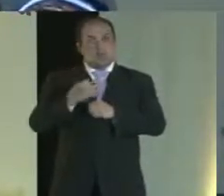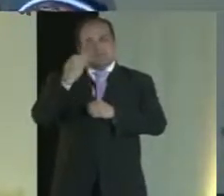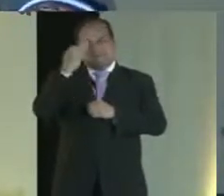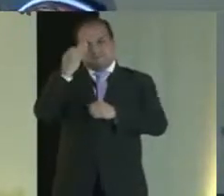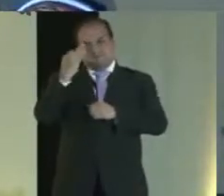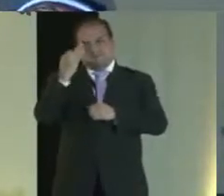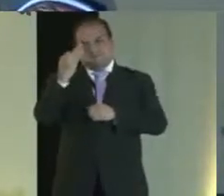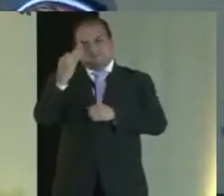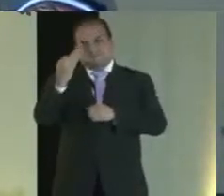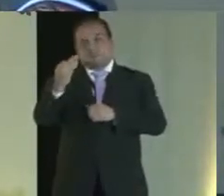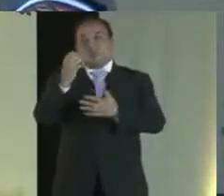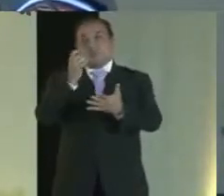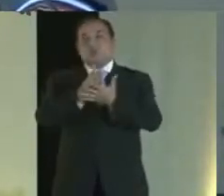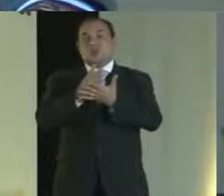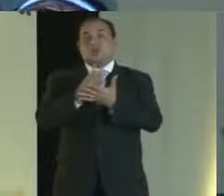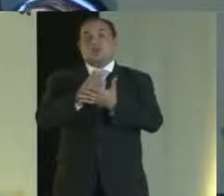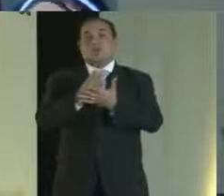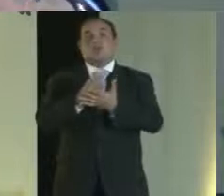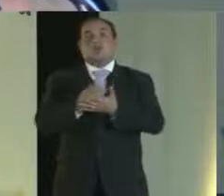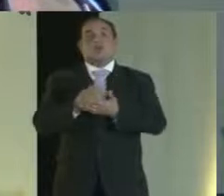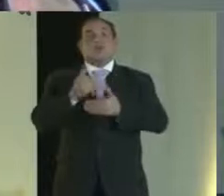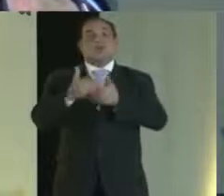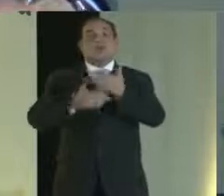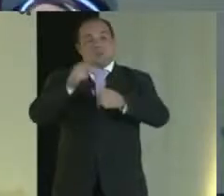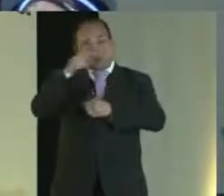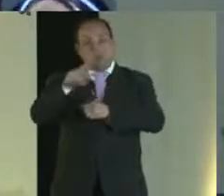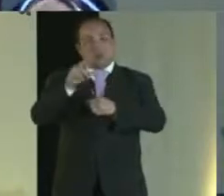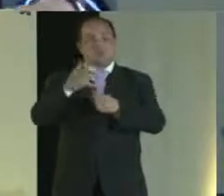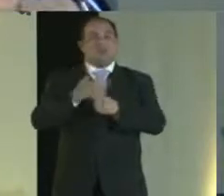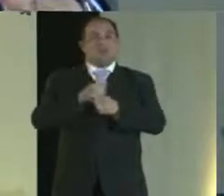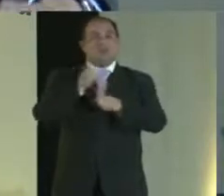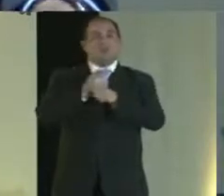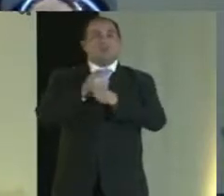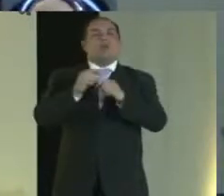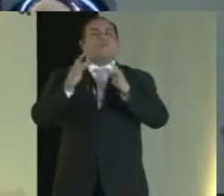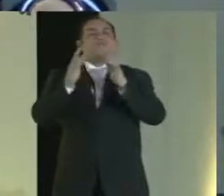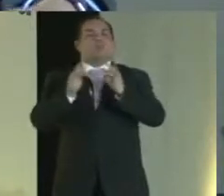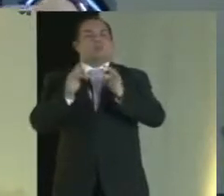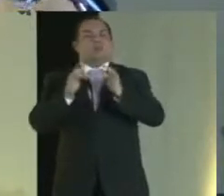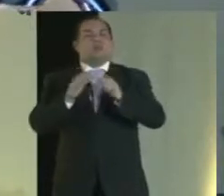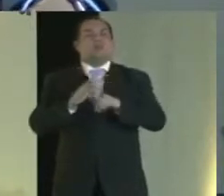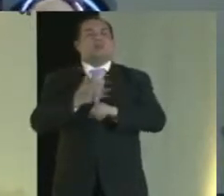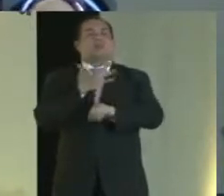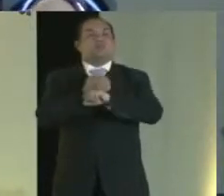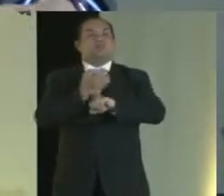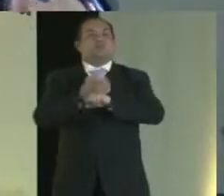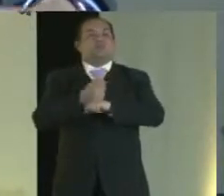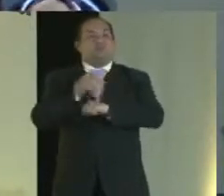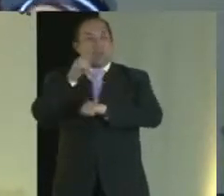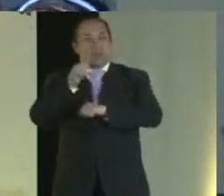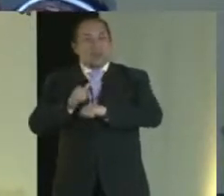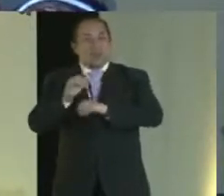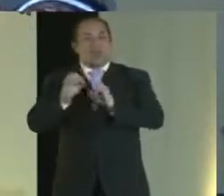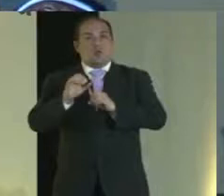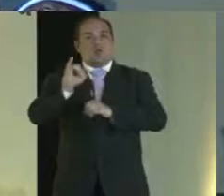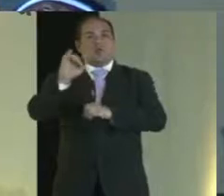solo un fenómeno mexicano, lo encontramos en Francia, en Estados Unidos, en Italia, en